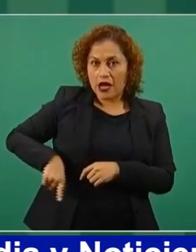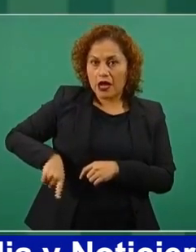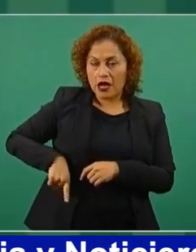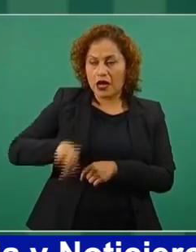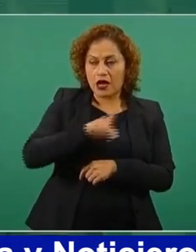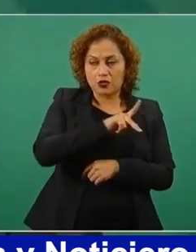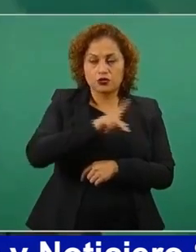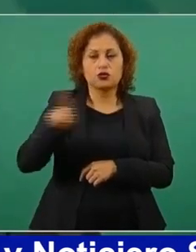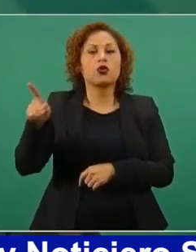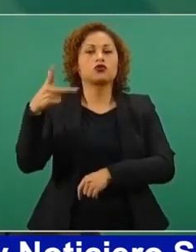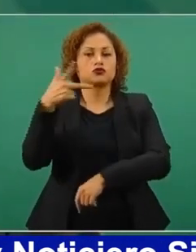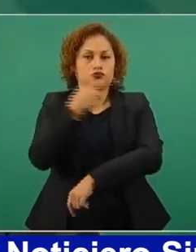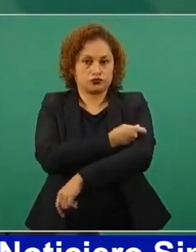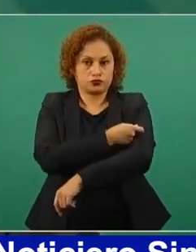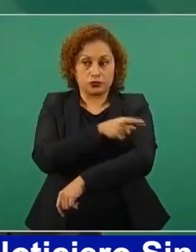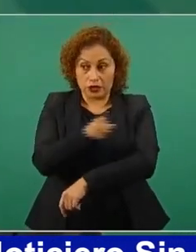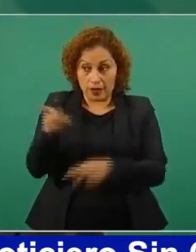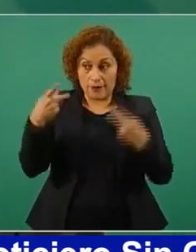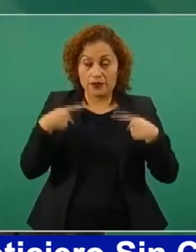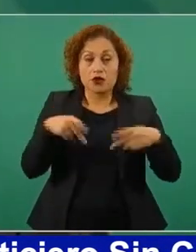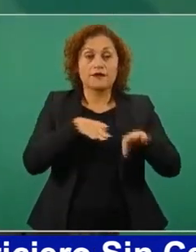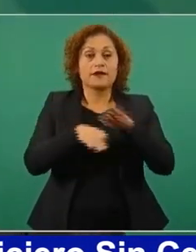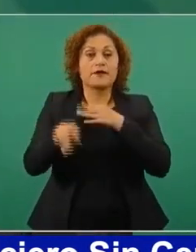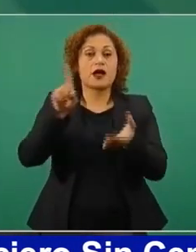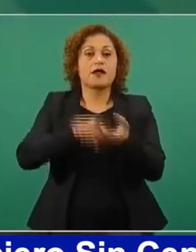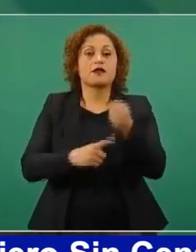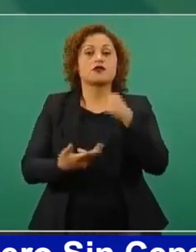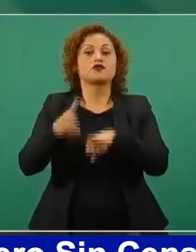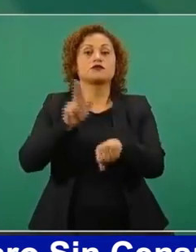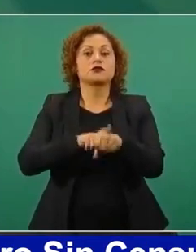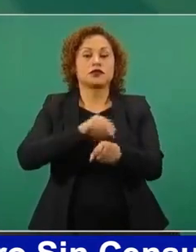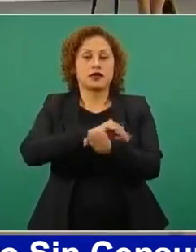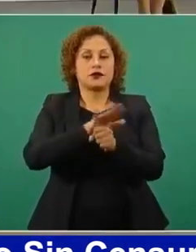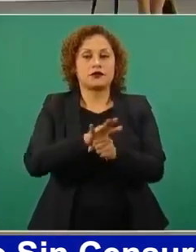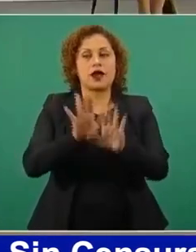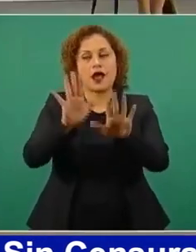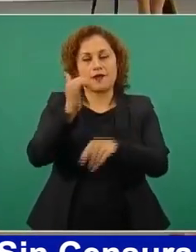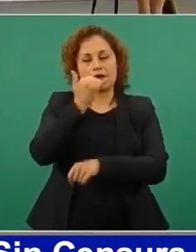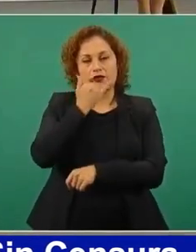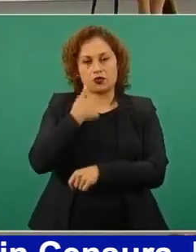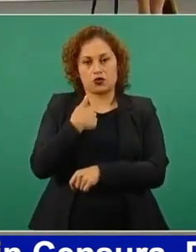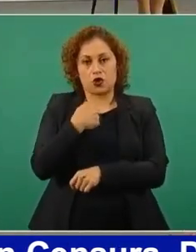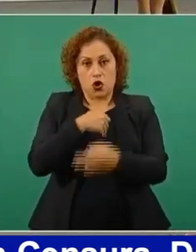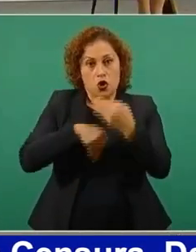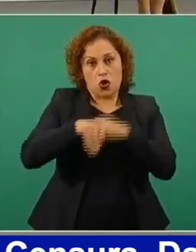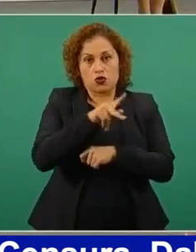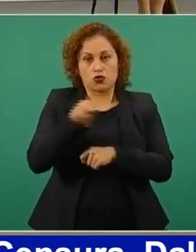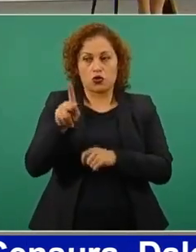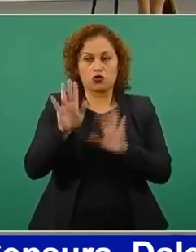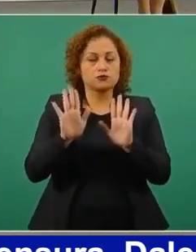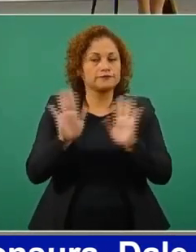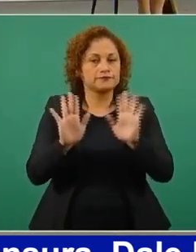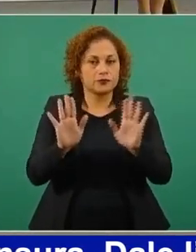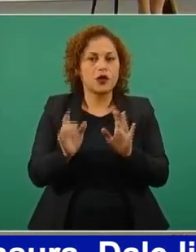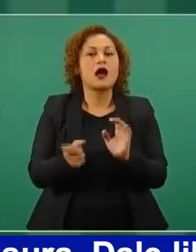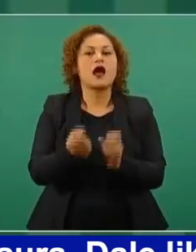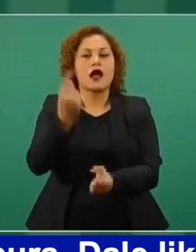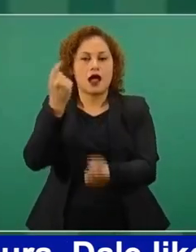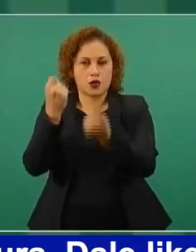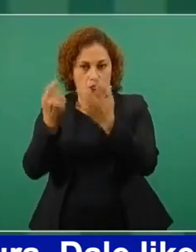se les ha vacunado. O a casi todos, para no ser tan tajante. Bien. Pero si faltan